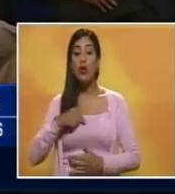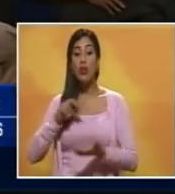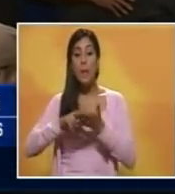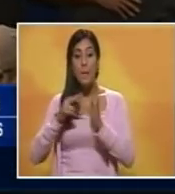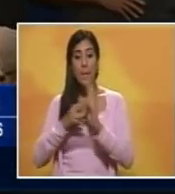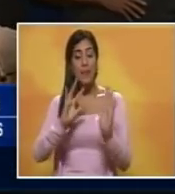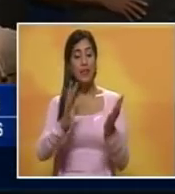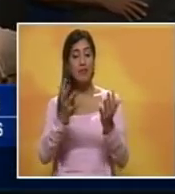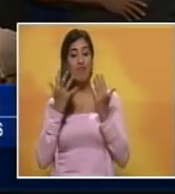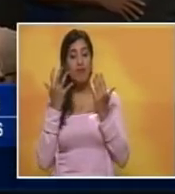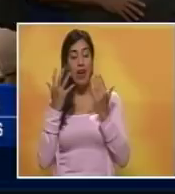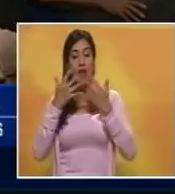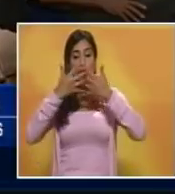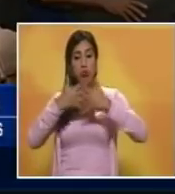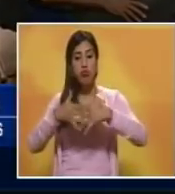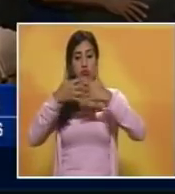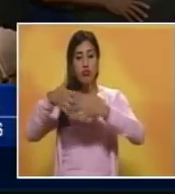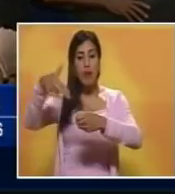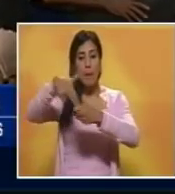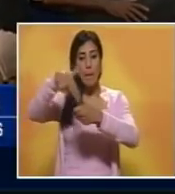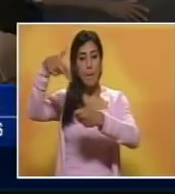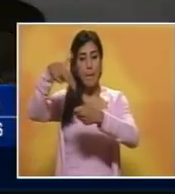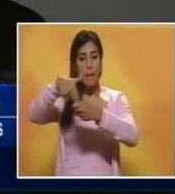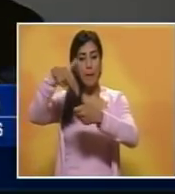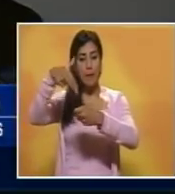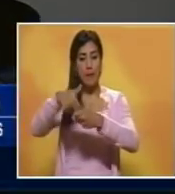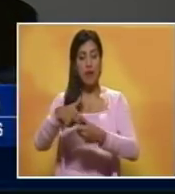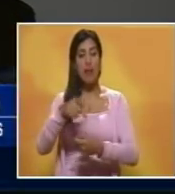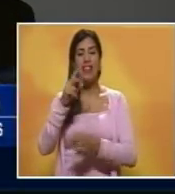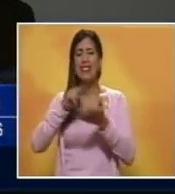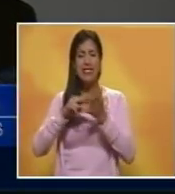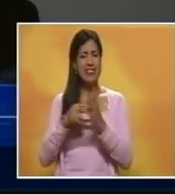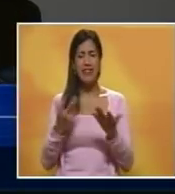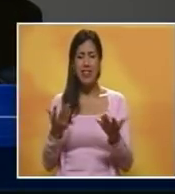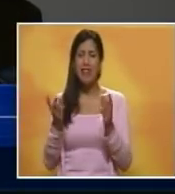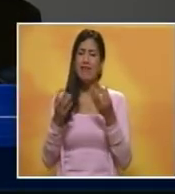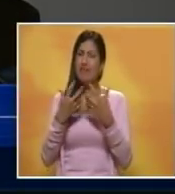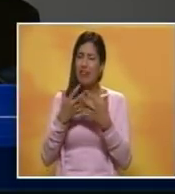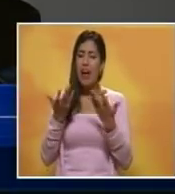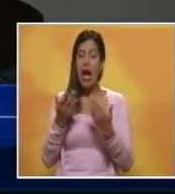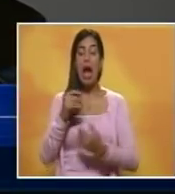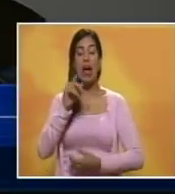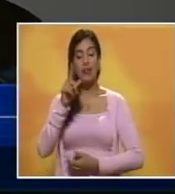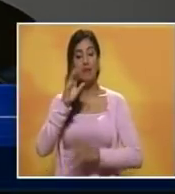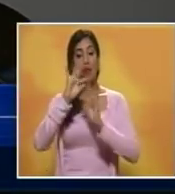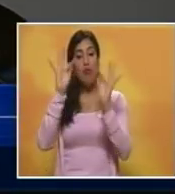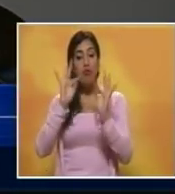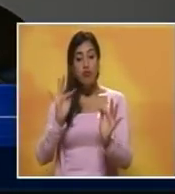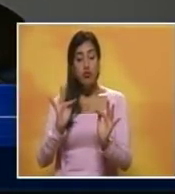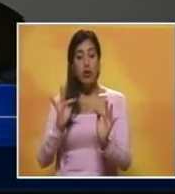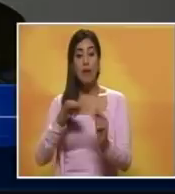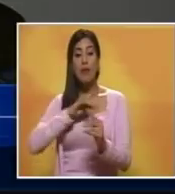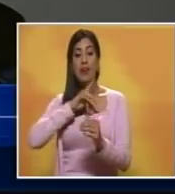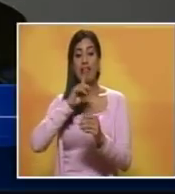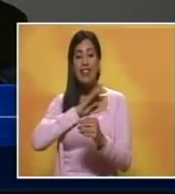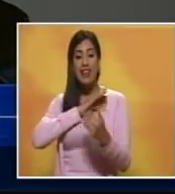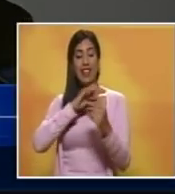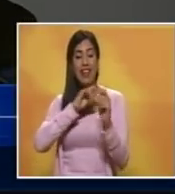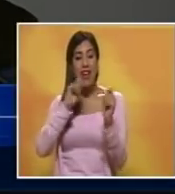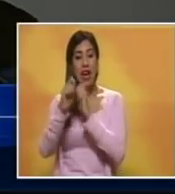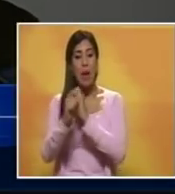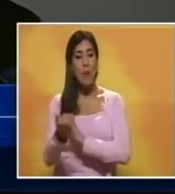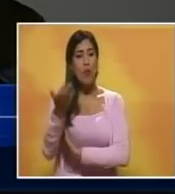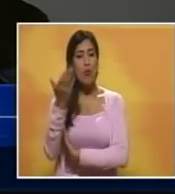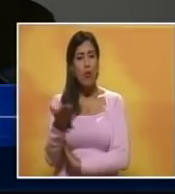para recuperar la industria petrolera. Esto significa que en este modelo de recuperación va a jugar un papel mucho